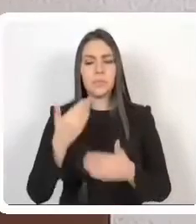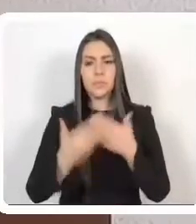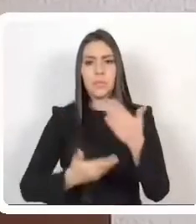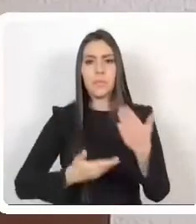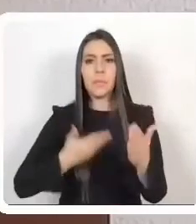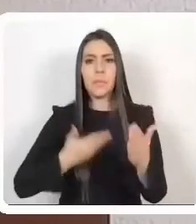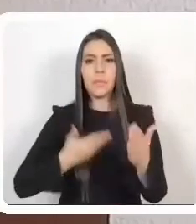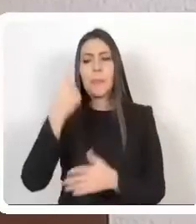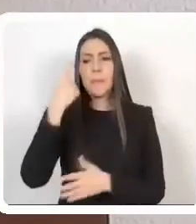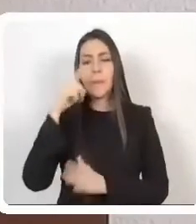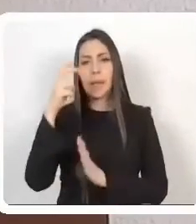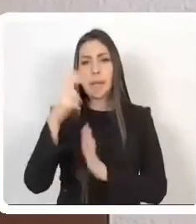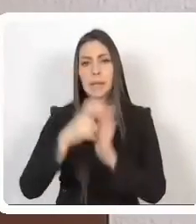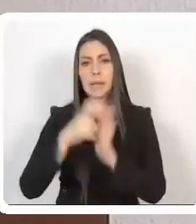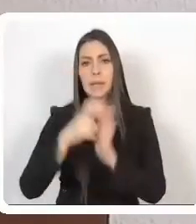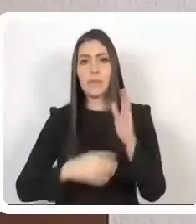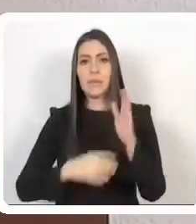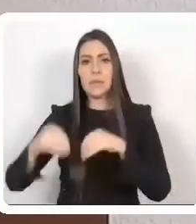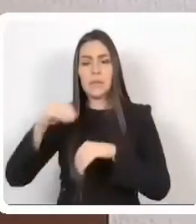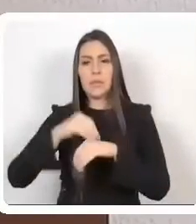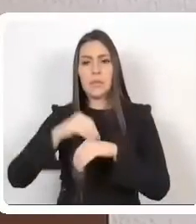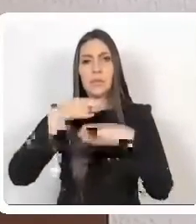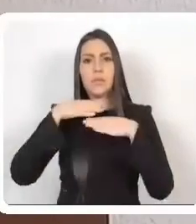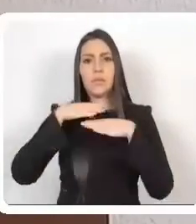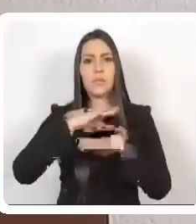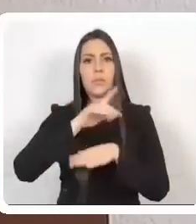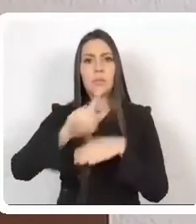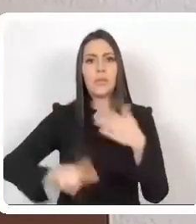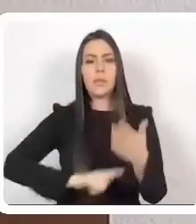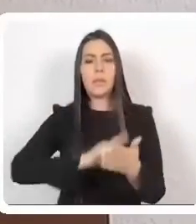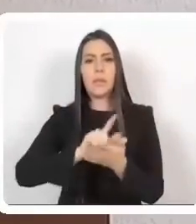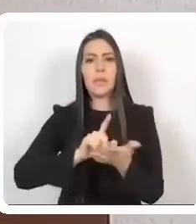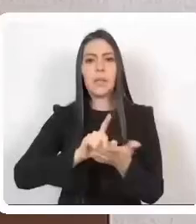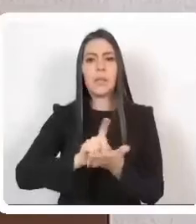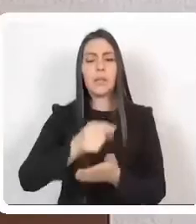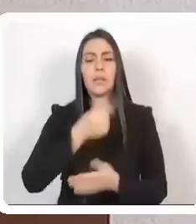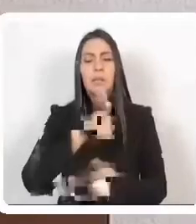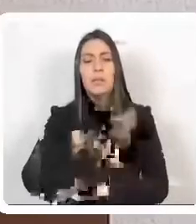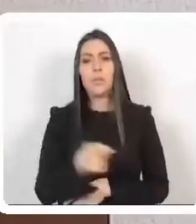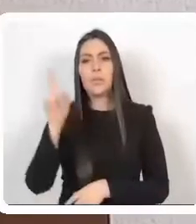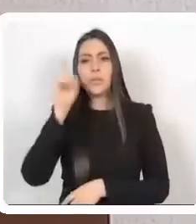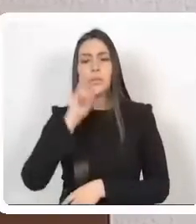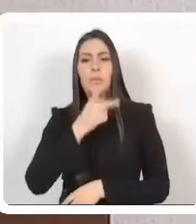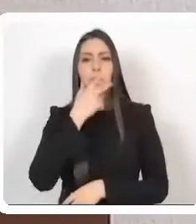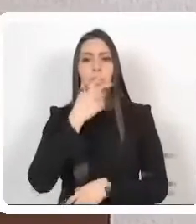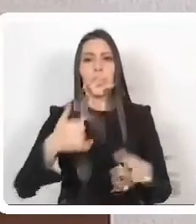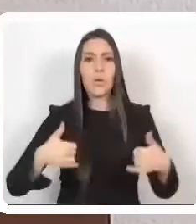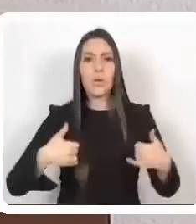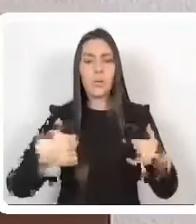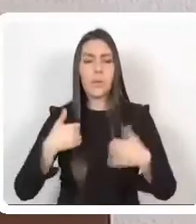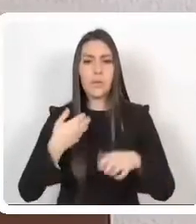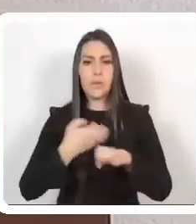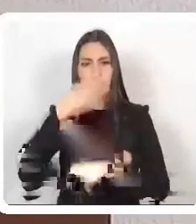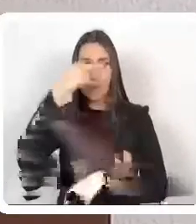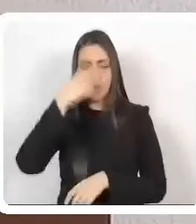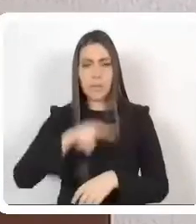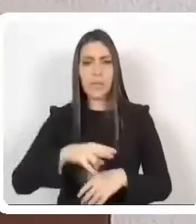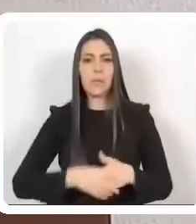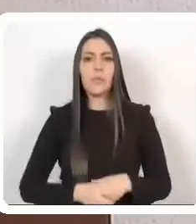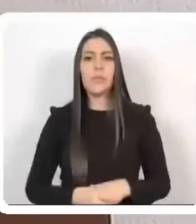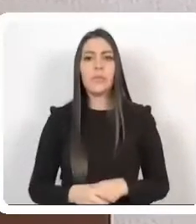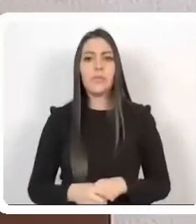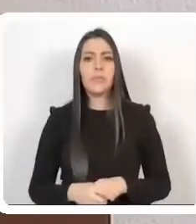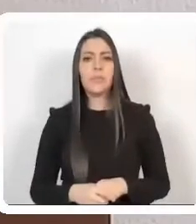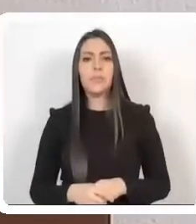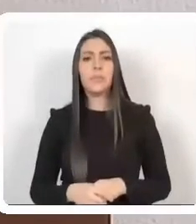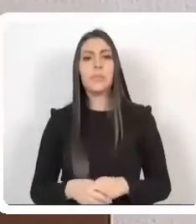que se reforman y adicionan diversas disposiciones de la Ley de los Derechos de las Niñas, Niños y Adolescentes del Estado de México, de